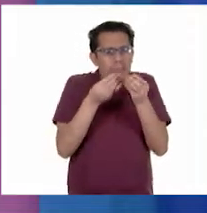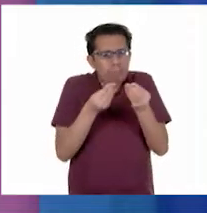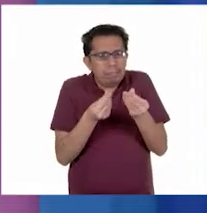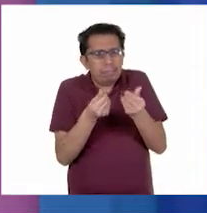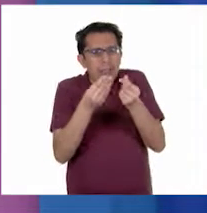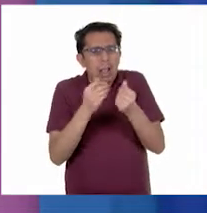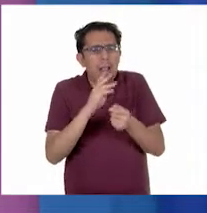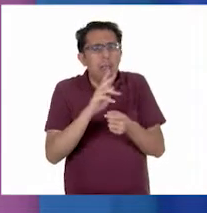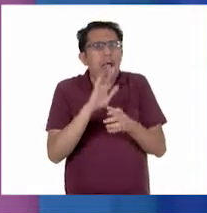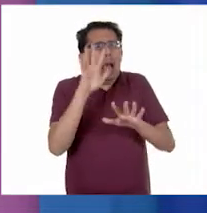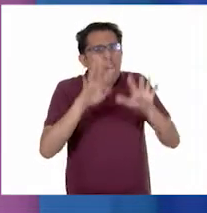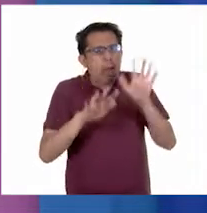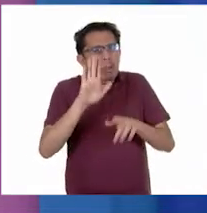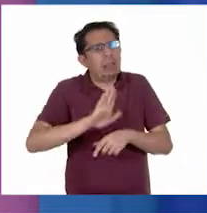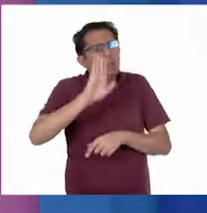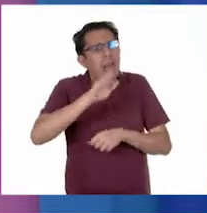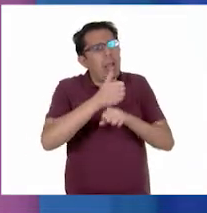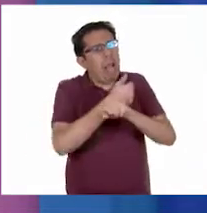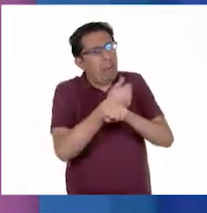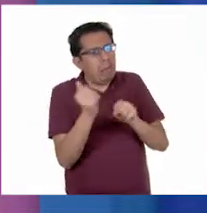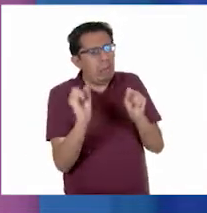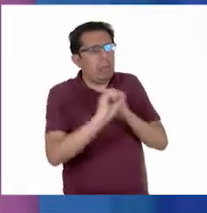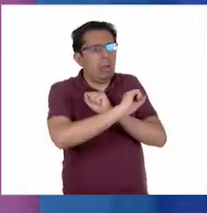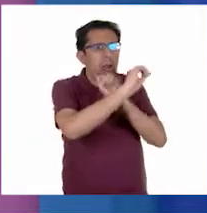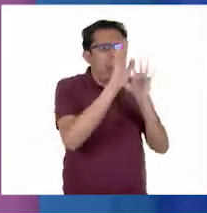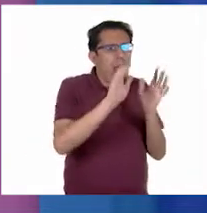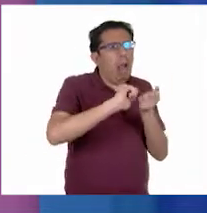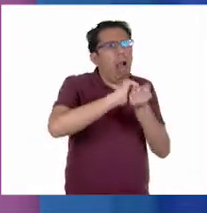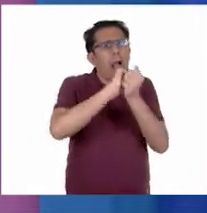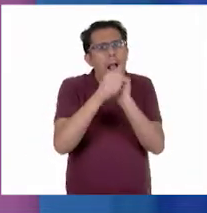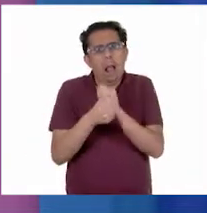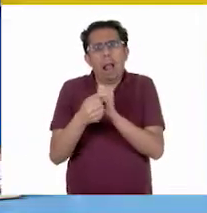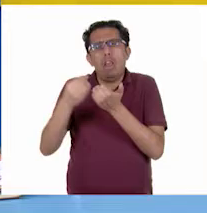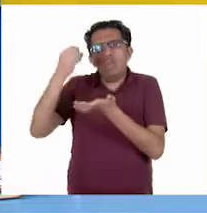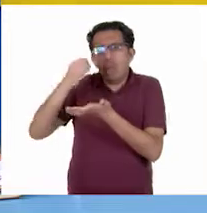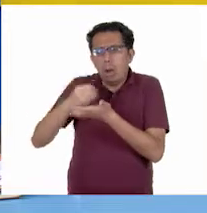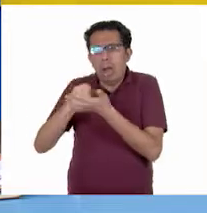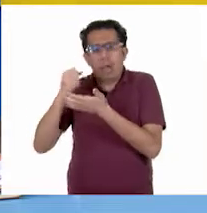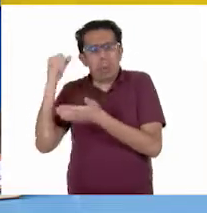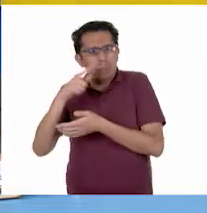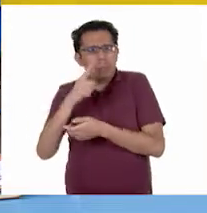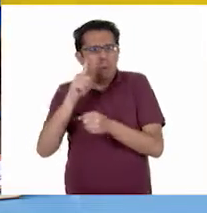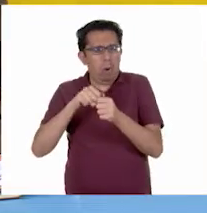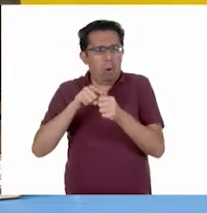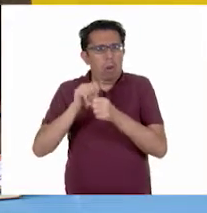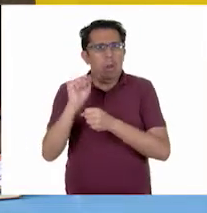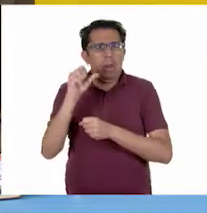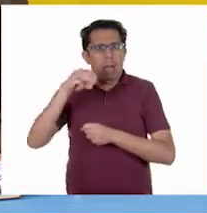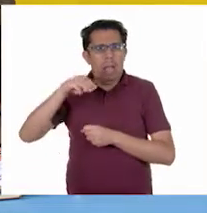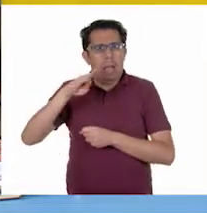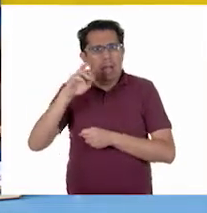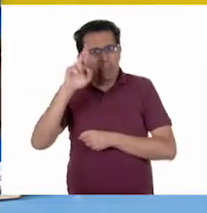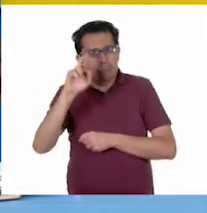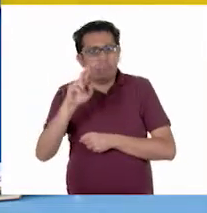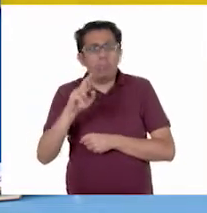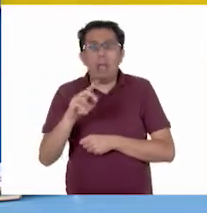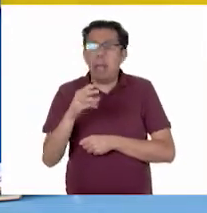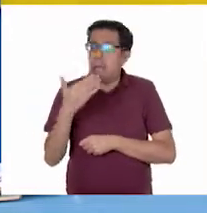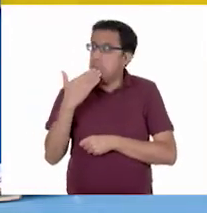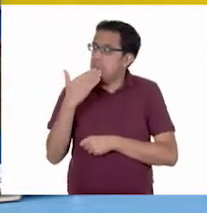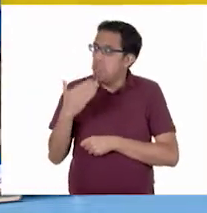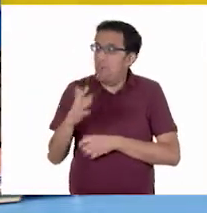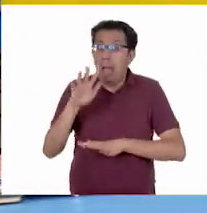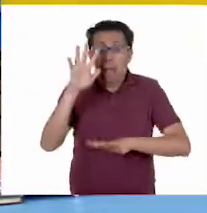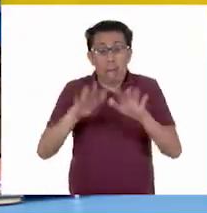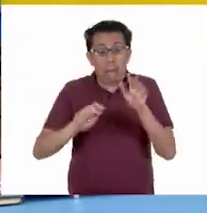va de amarillo muy claro al dorado y el ámbar. Muy bien. Generalmente es difícil hacer una